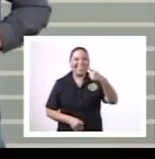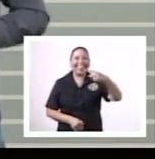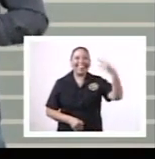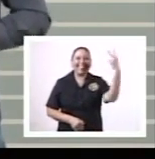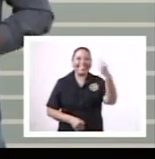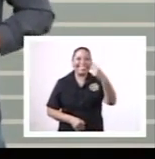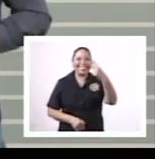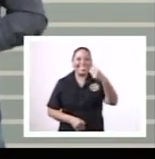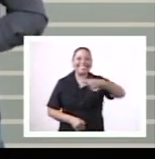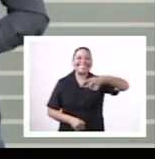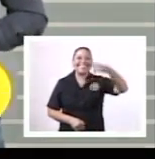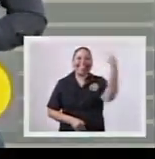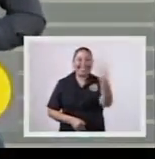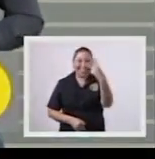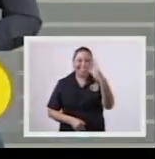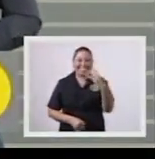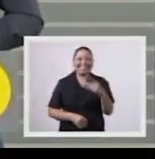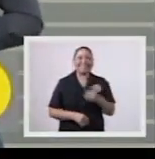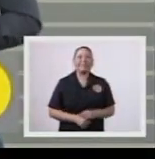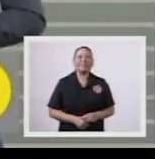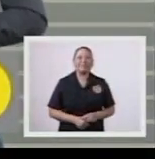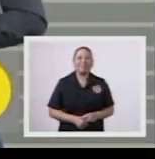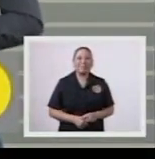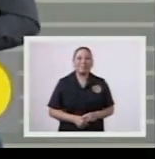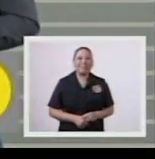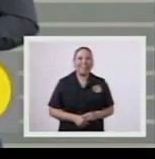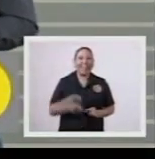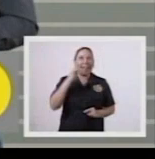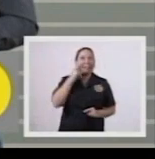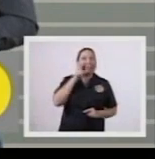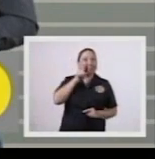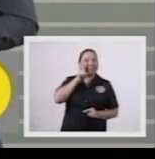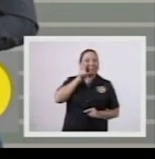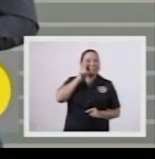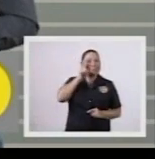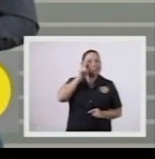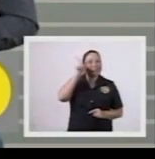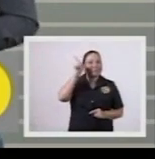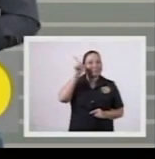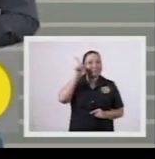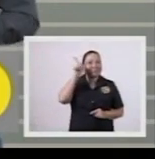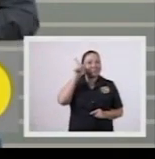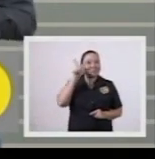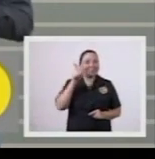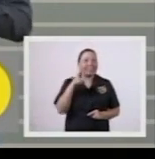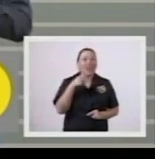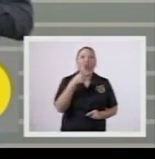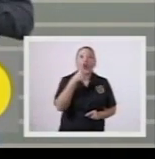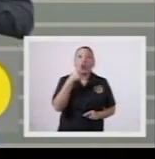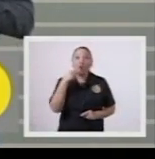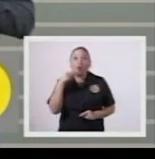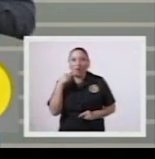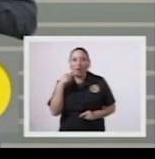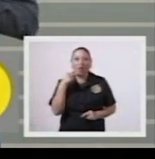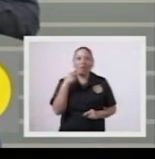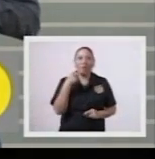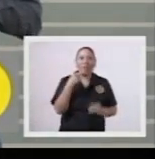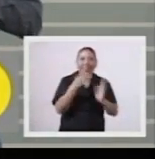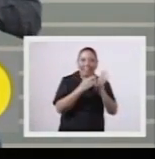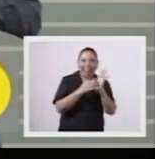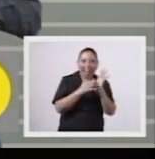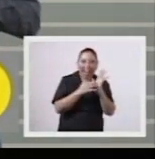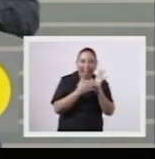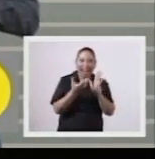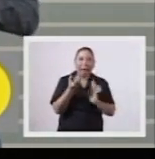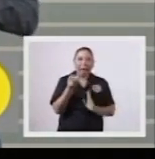dos y a las tres. Ahora, señora maestra Laura, muy por favor. Muy bien, tenemos rojo, naranja,